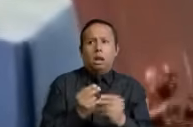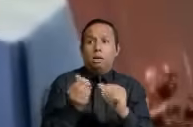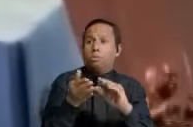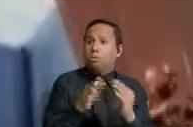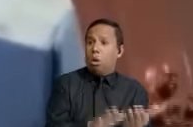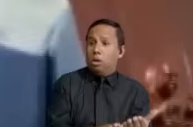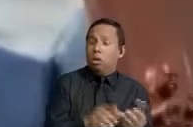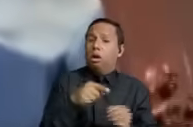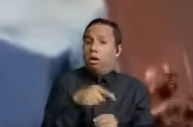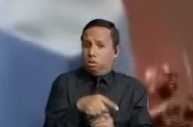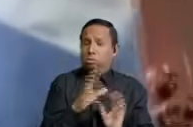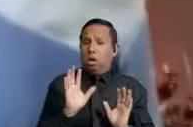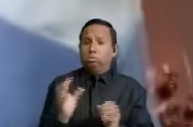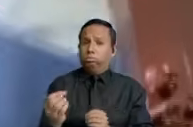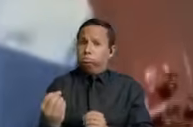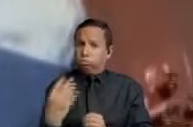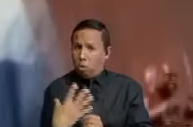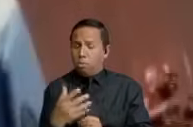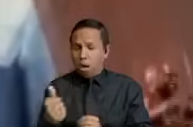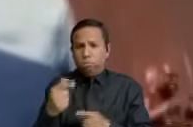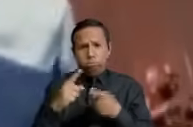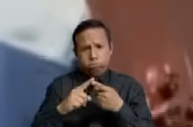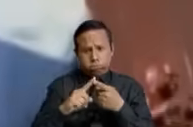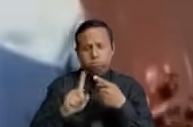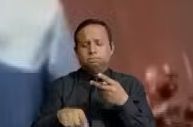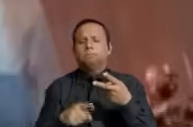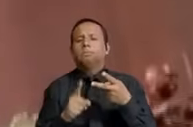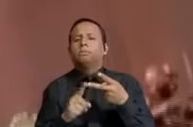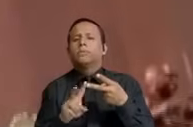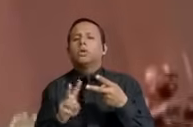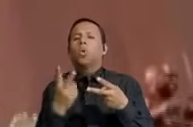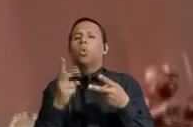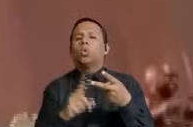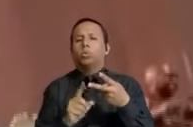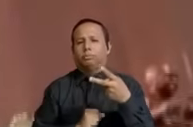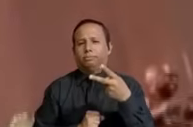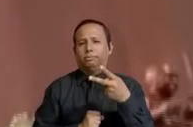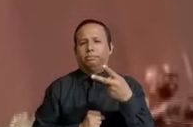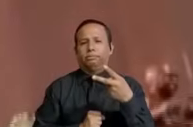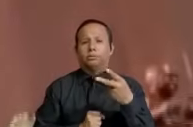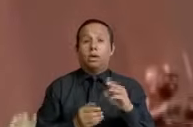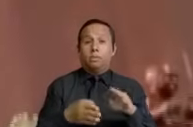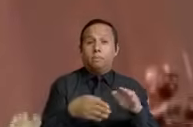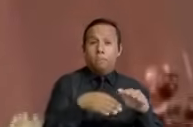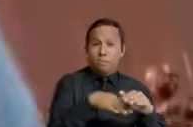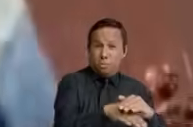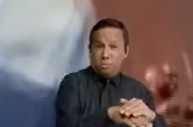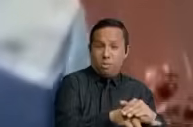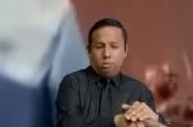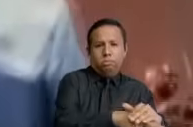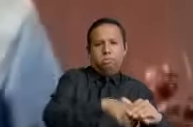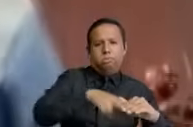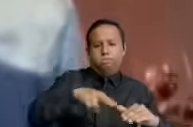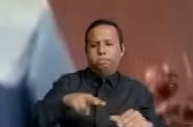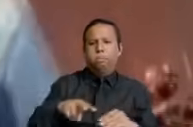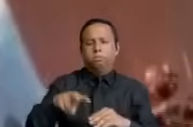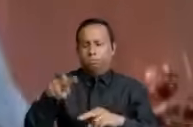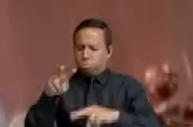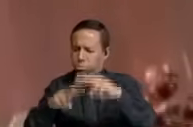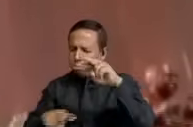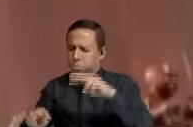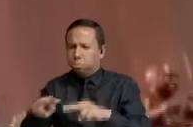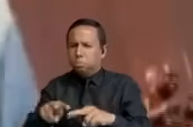horas que se dio la flagrancia y existe un informe final después de la exhumación del cadáver si nos llama la